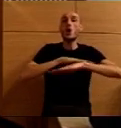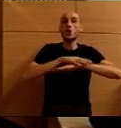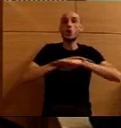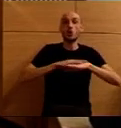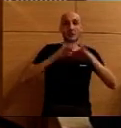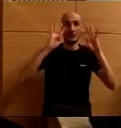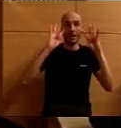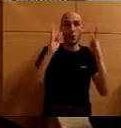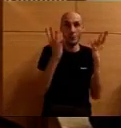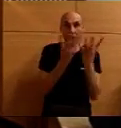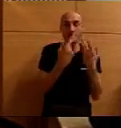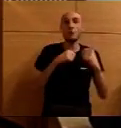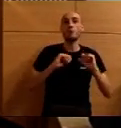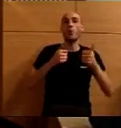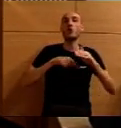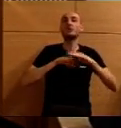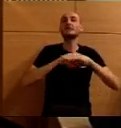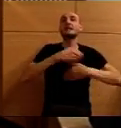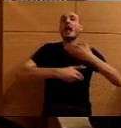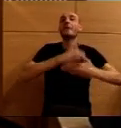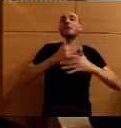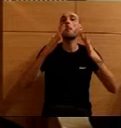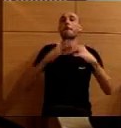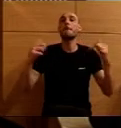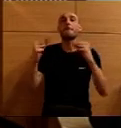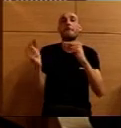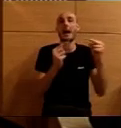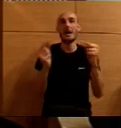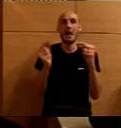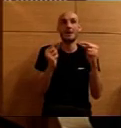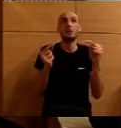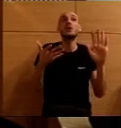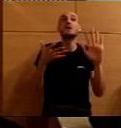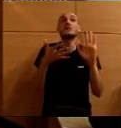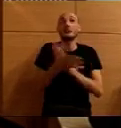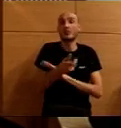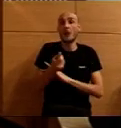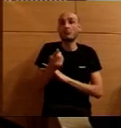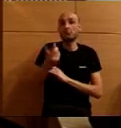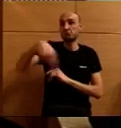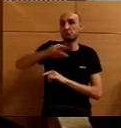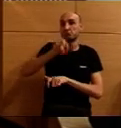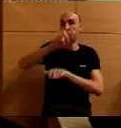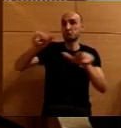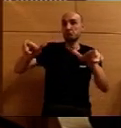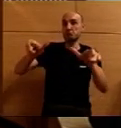tramitación parlamentaria y, por lo tanto, participación en su función pública que tienen ustedes como